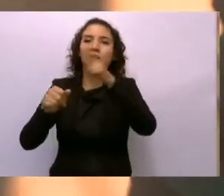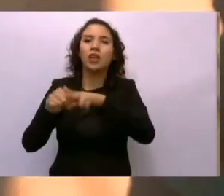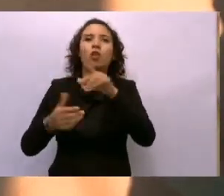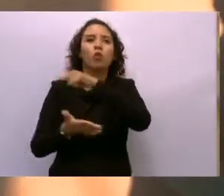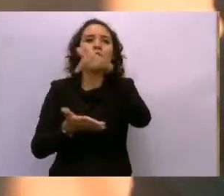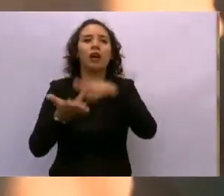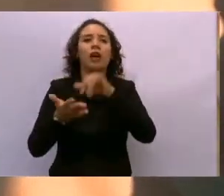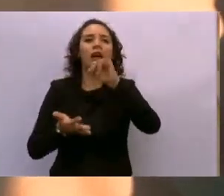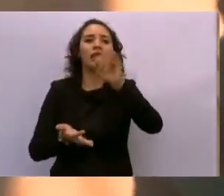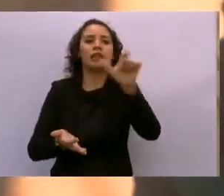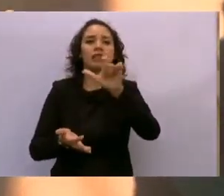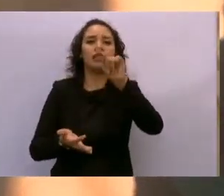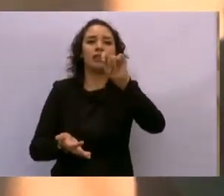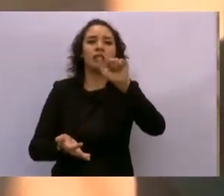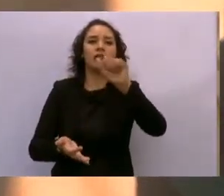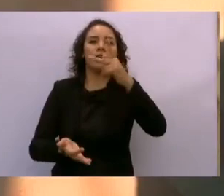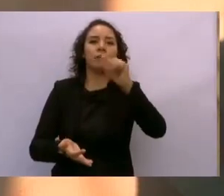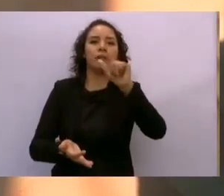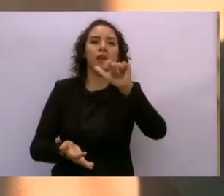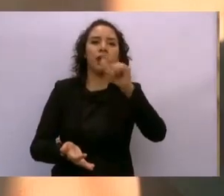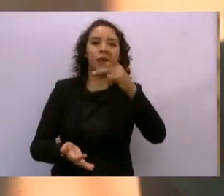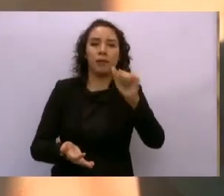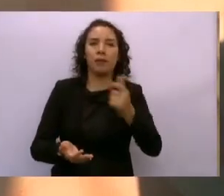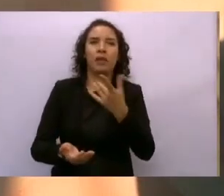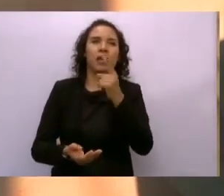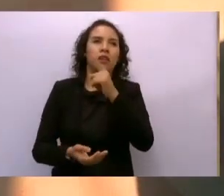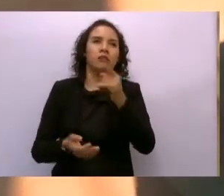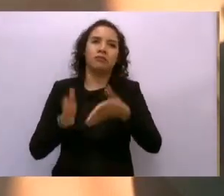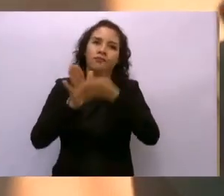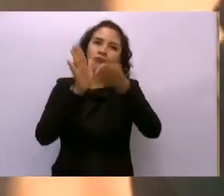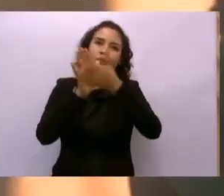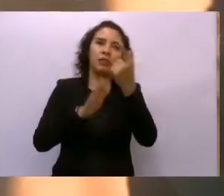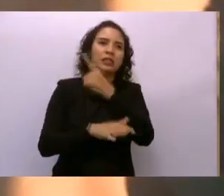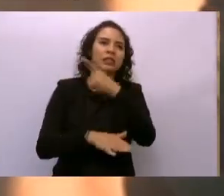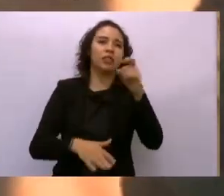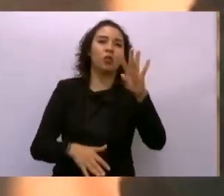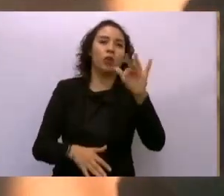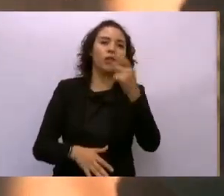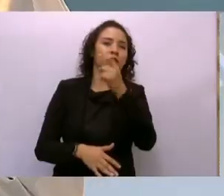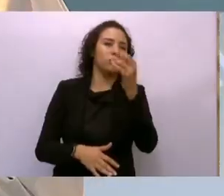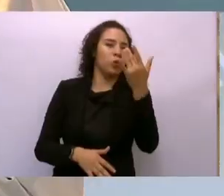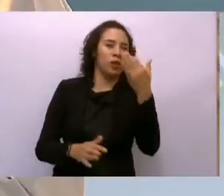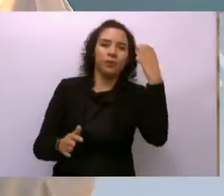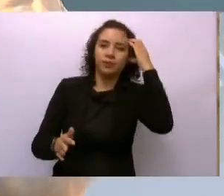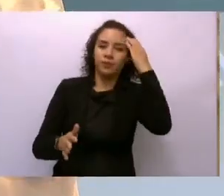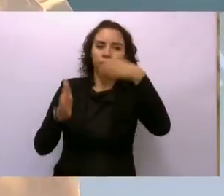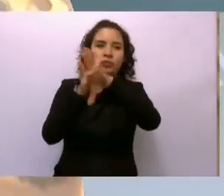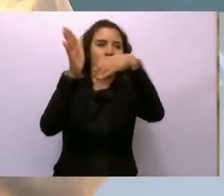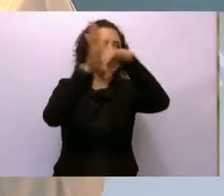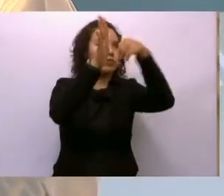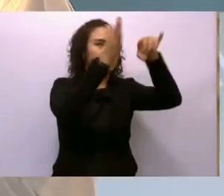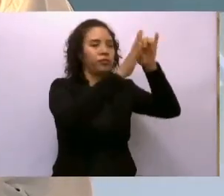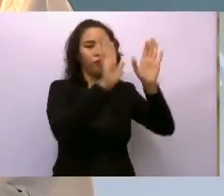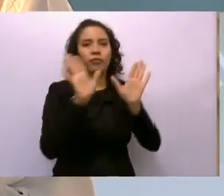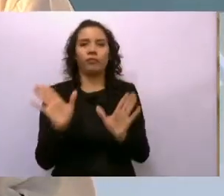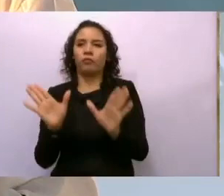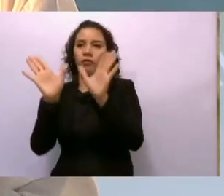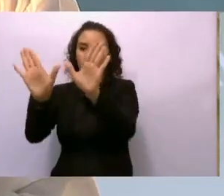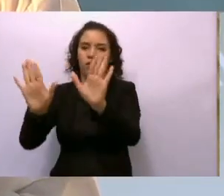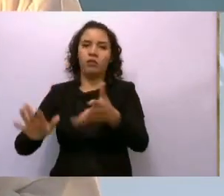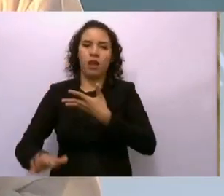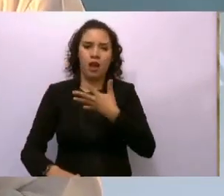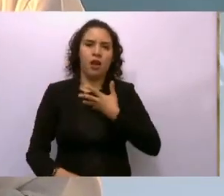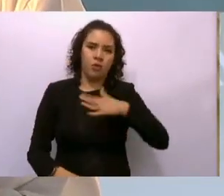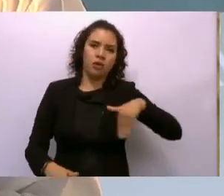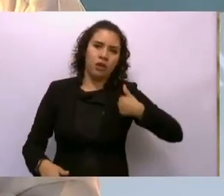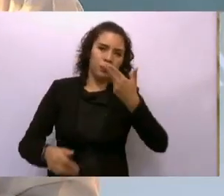Iztapalapa de 140, 150 camas. Ahí está el Hospital Belisario